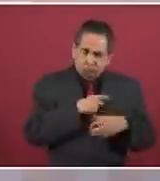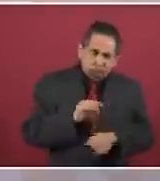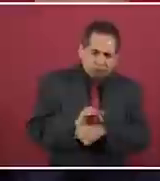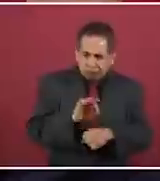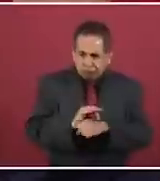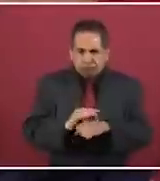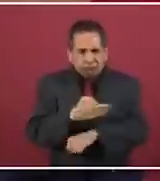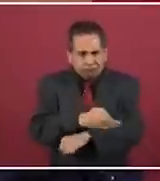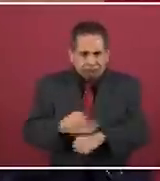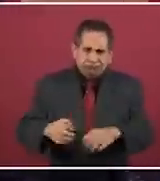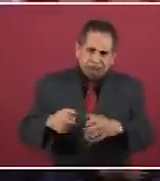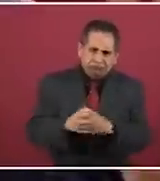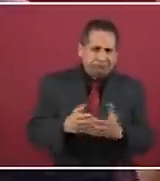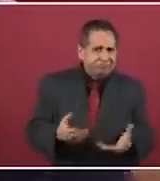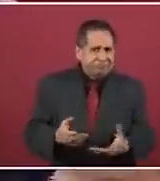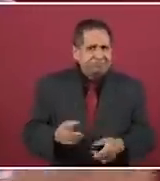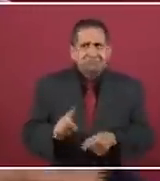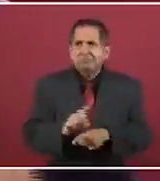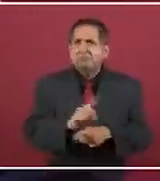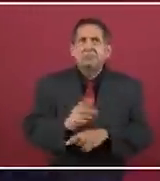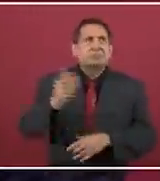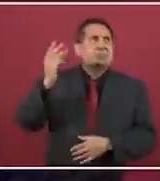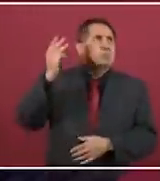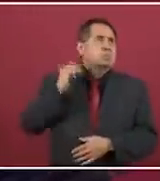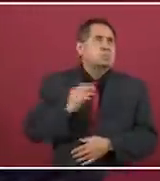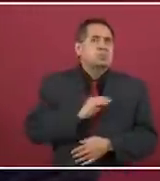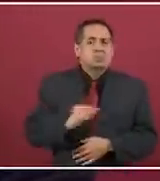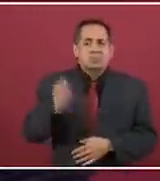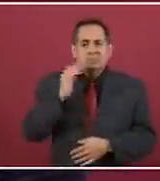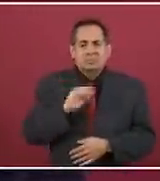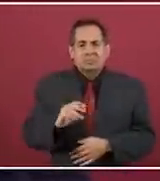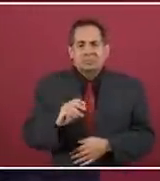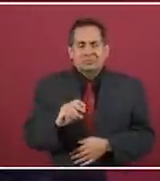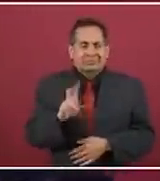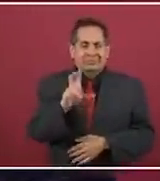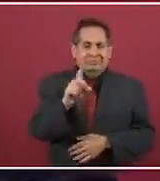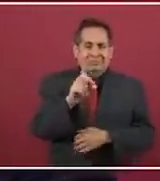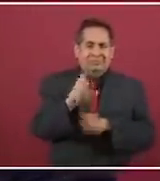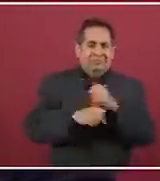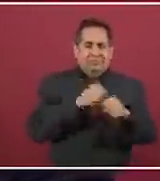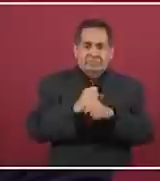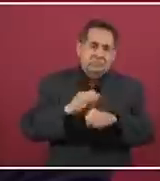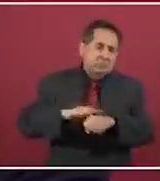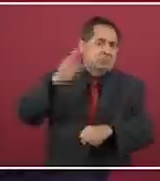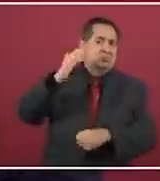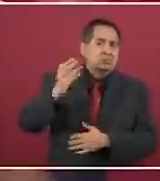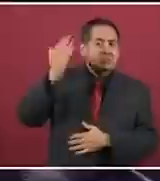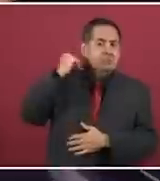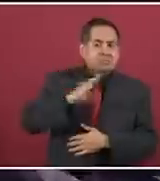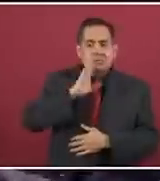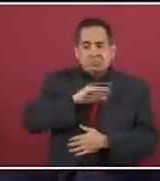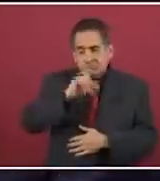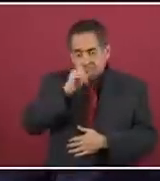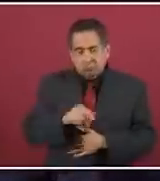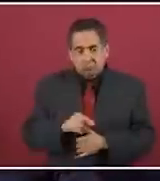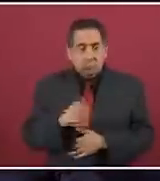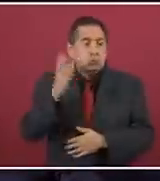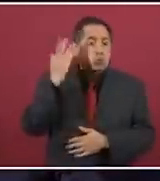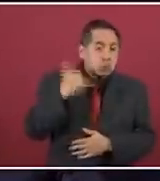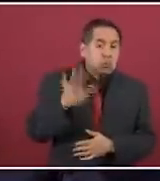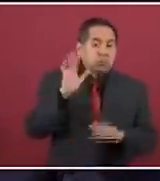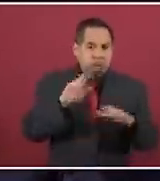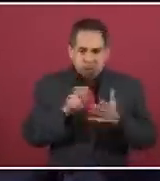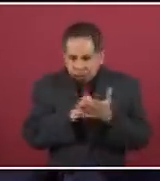desde hace más de 3 décadas y no estaría así el país.